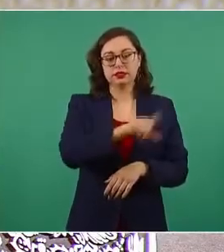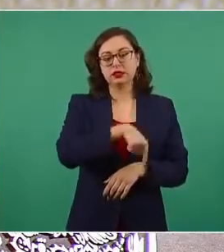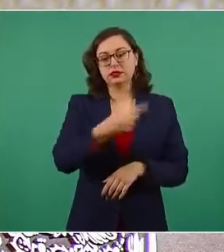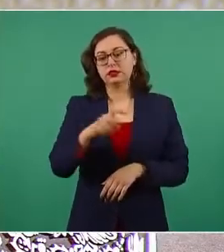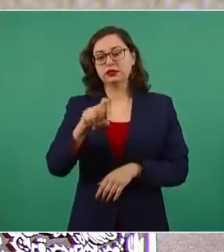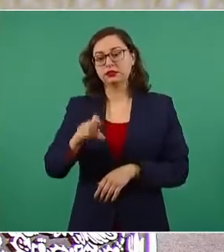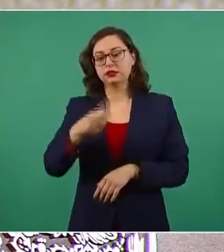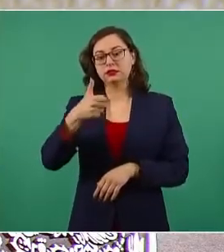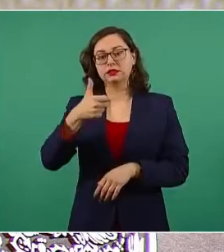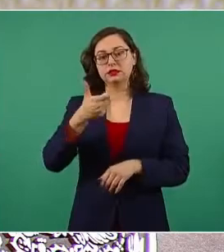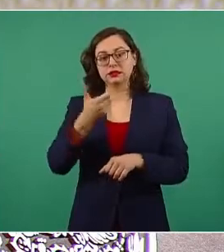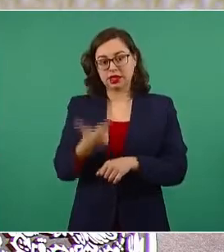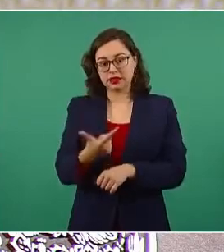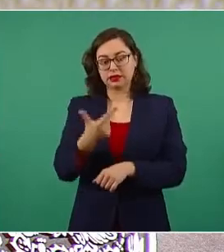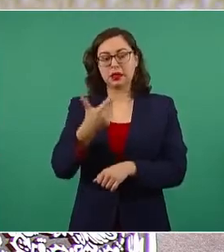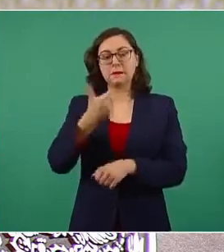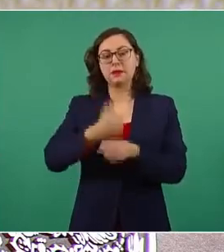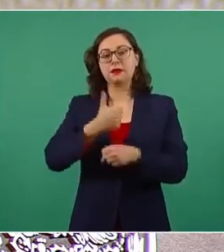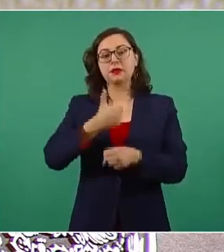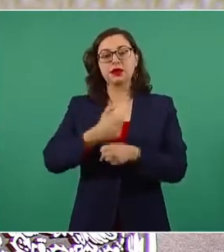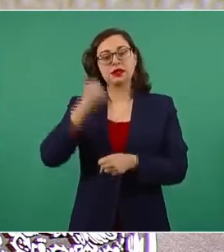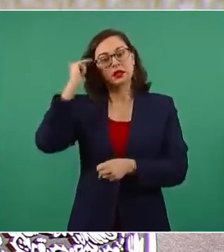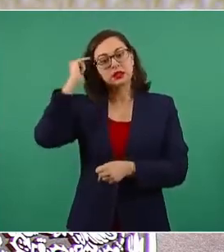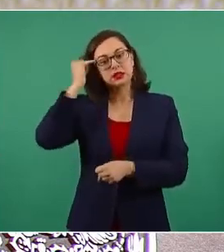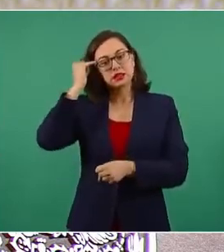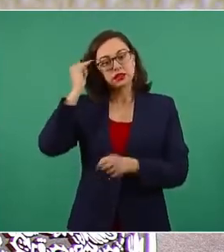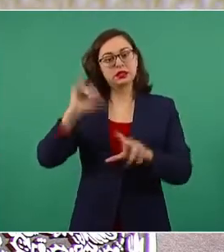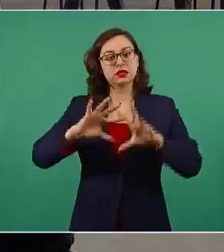de 11 municipios, y número de alumnos